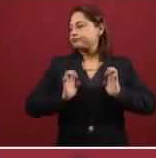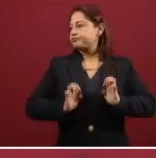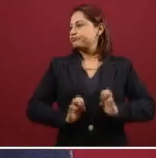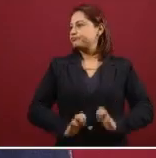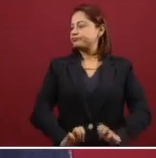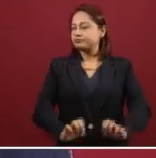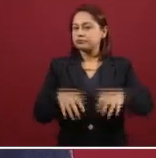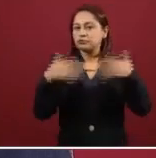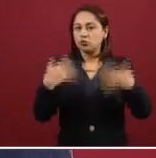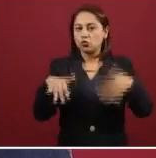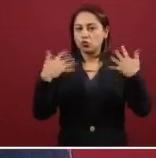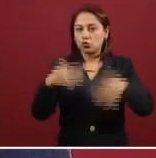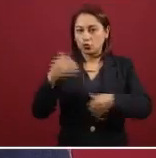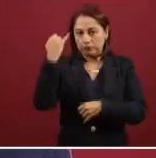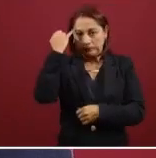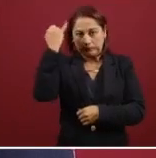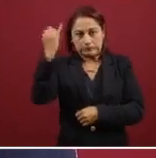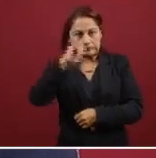uno imaginar.